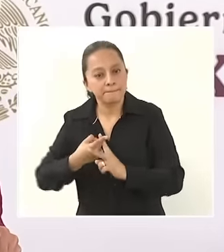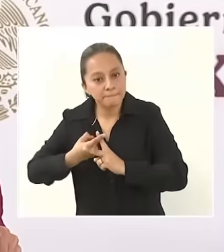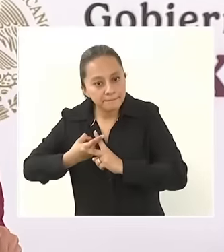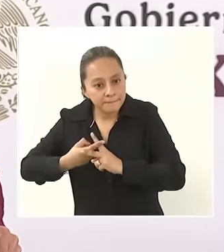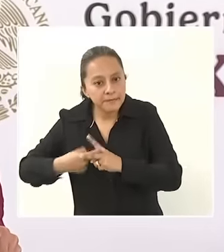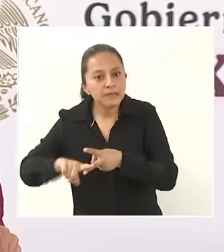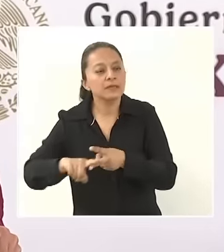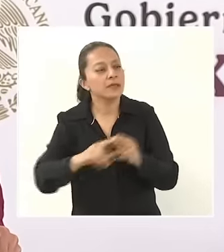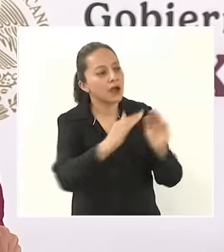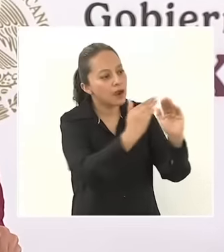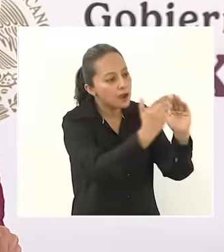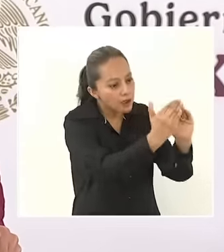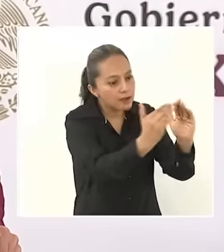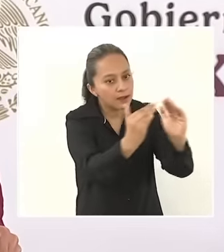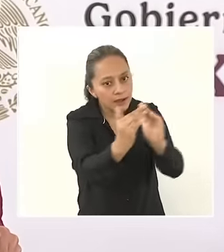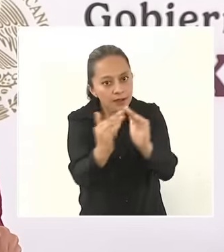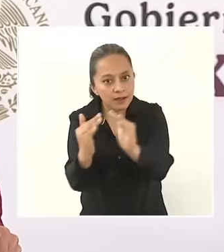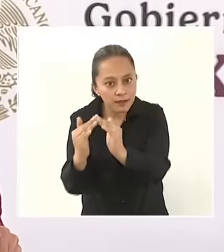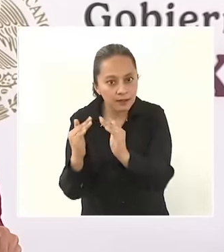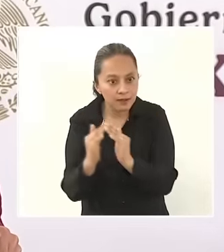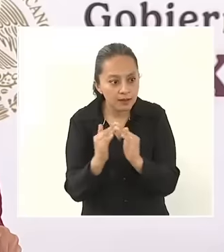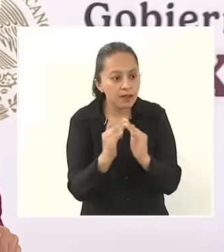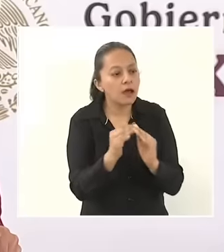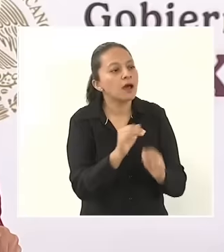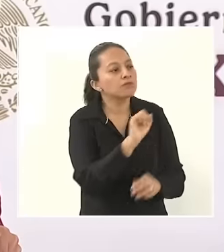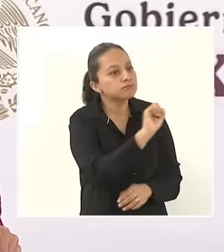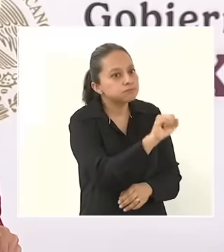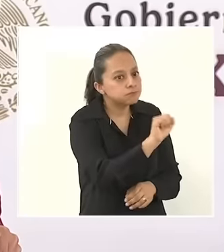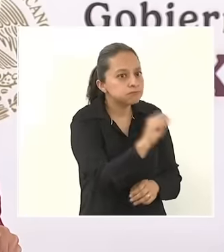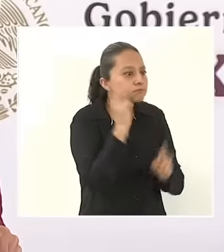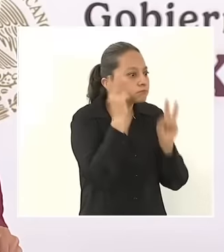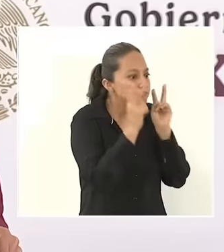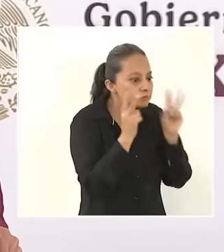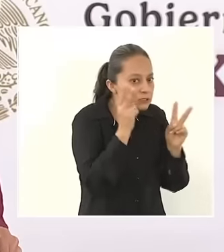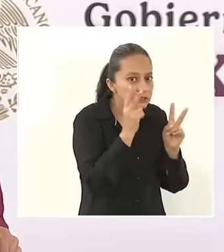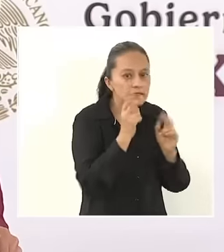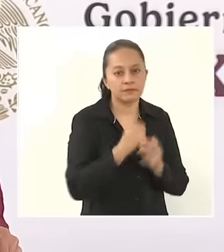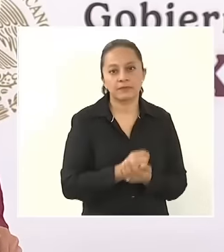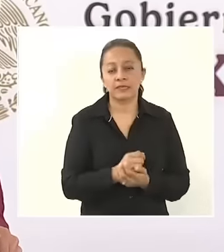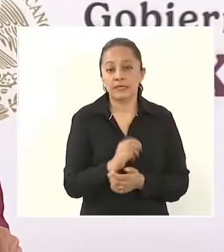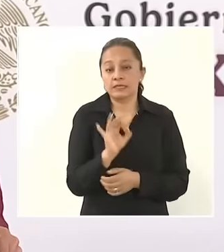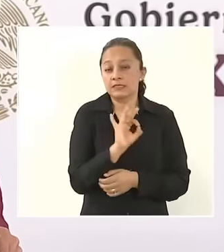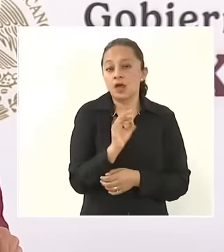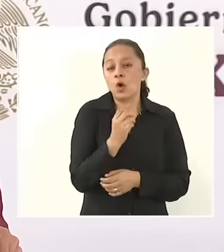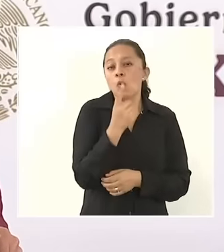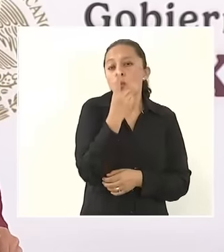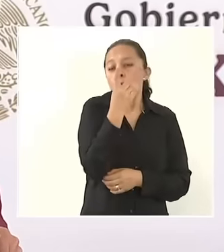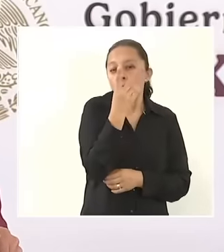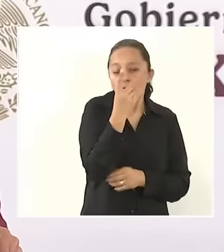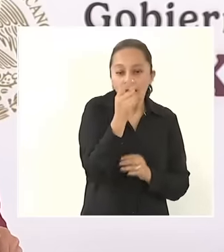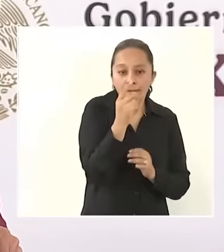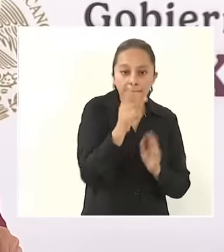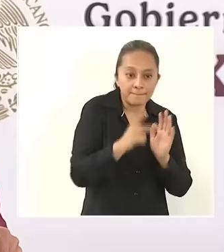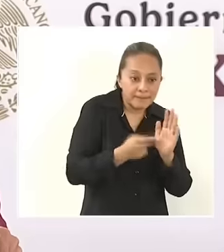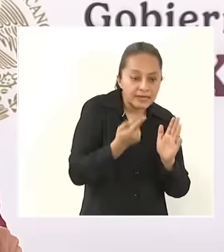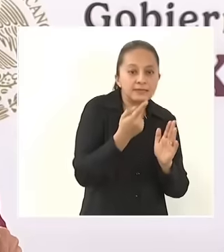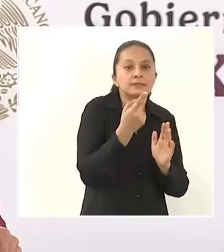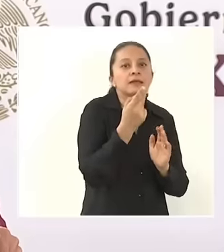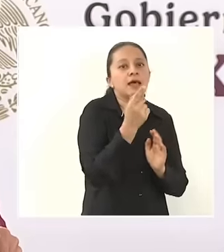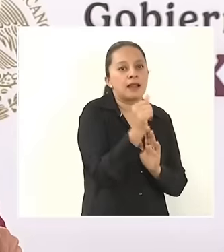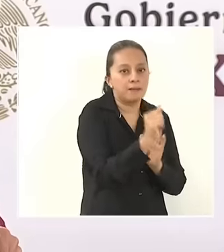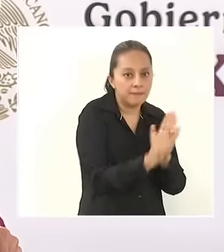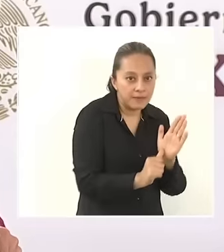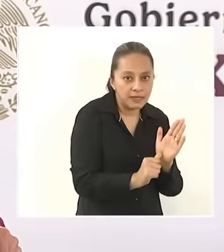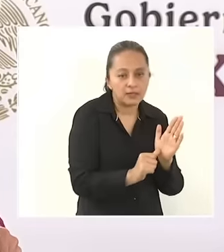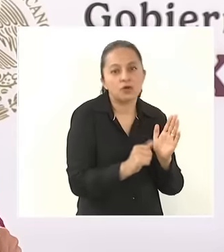los adultos mayores. Van a tener al menos una visita mensual o una visita bimensual